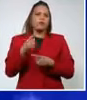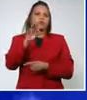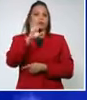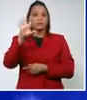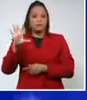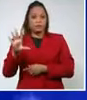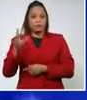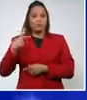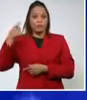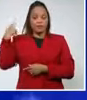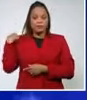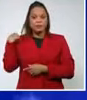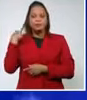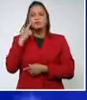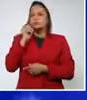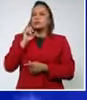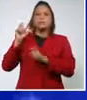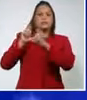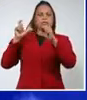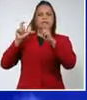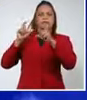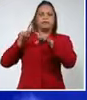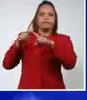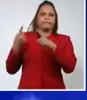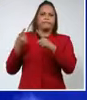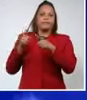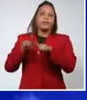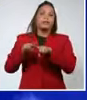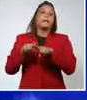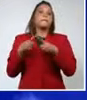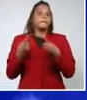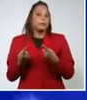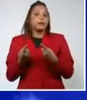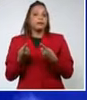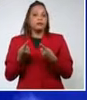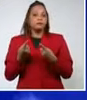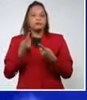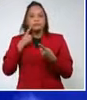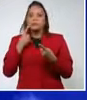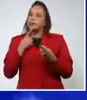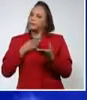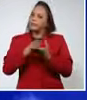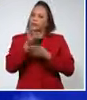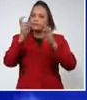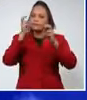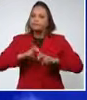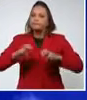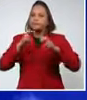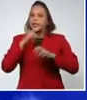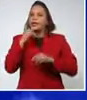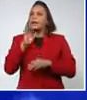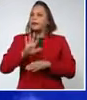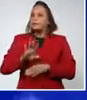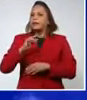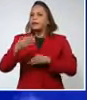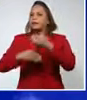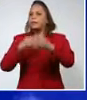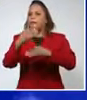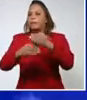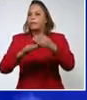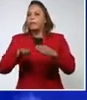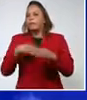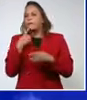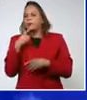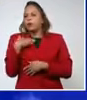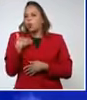pues realmente llama la atención. Pero de todas formas hay que dejar que pasen varios días para ver cuál es la